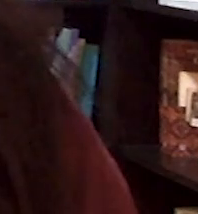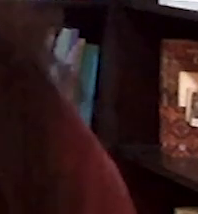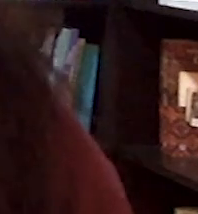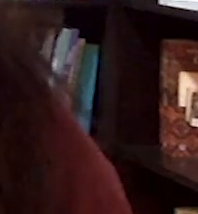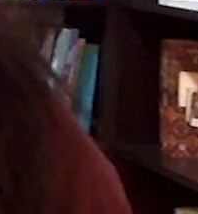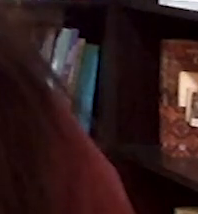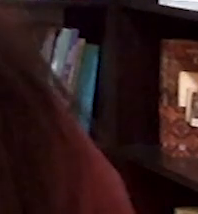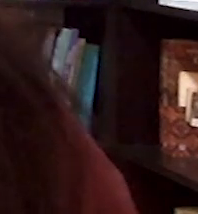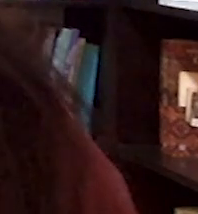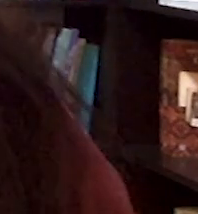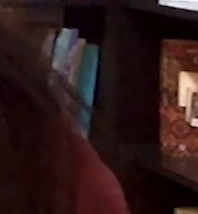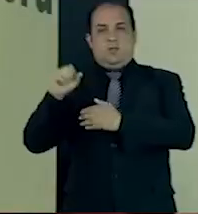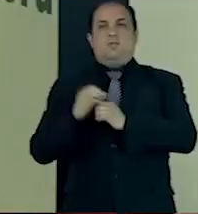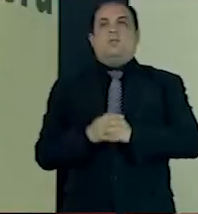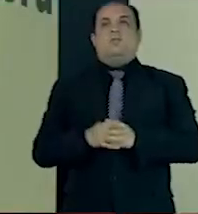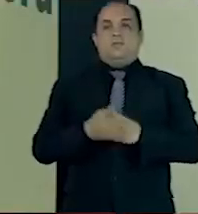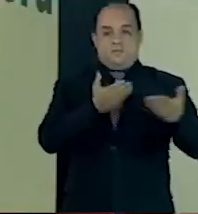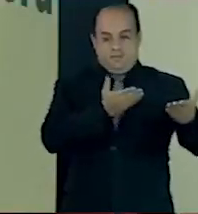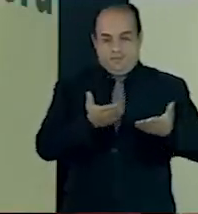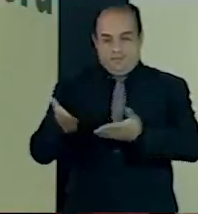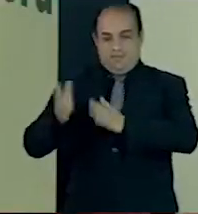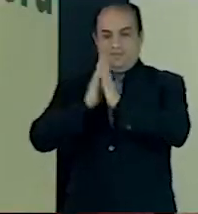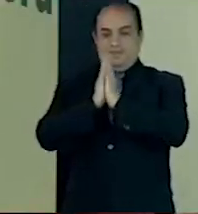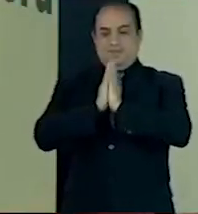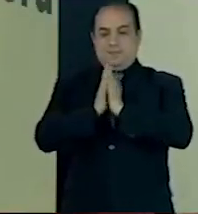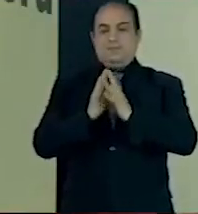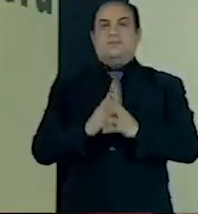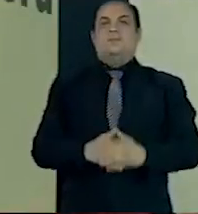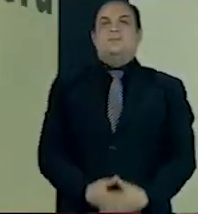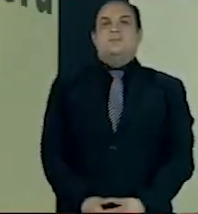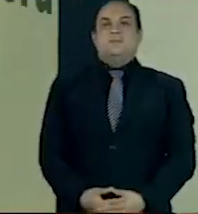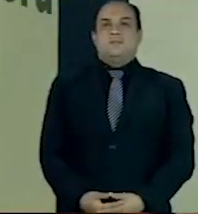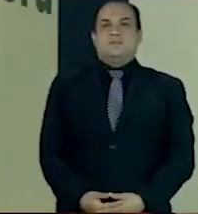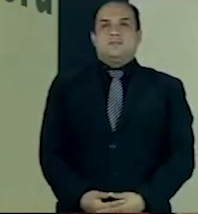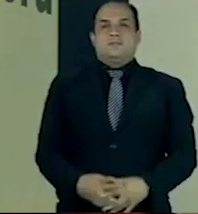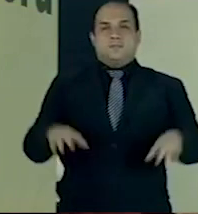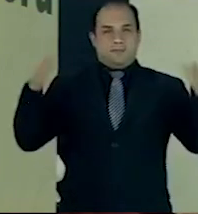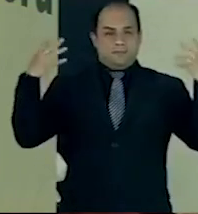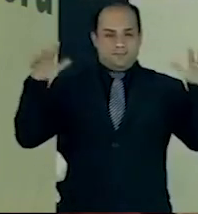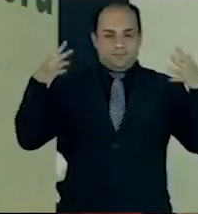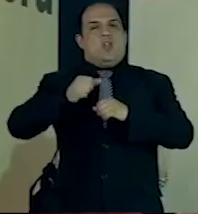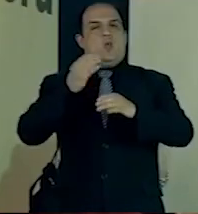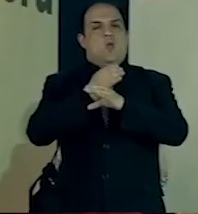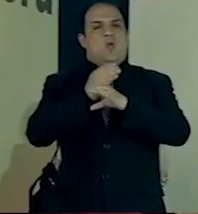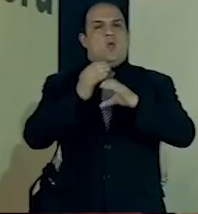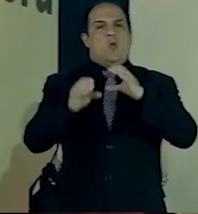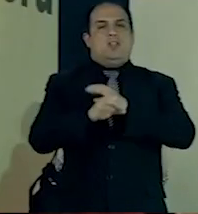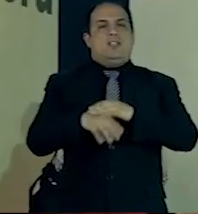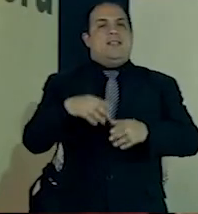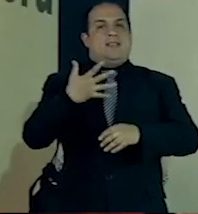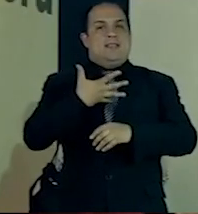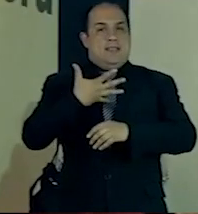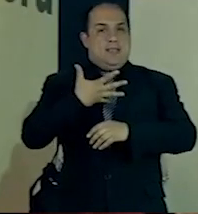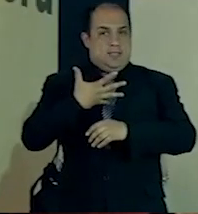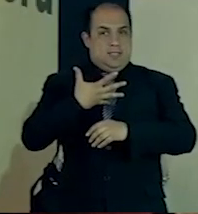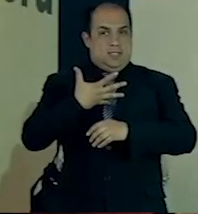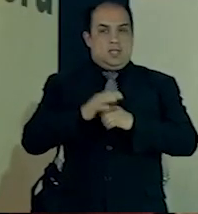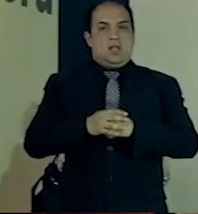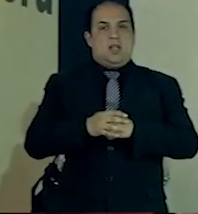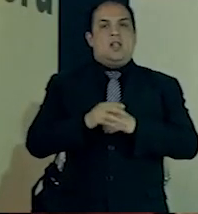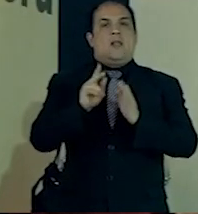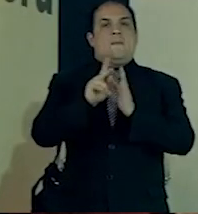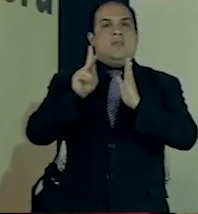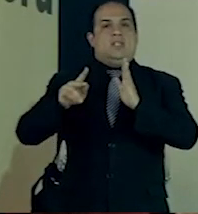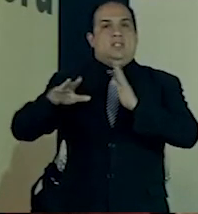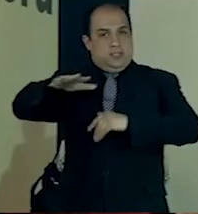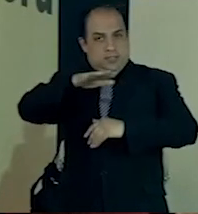la visita de dos de nuestros autores internacionales, como fue el caso de Eric Mannheimer, que acaba de publicar el